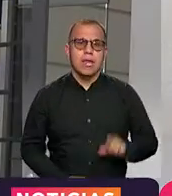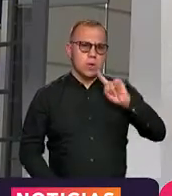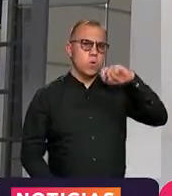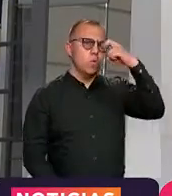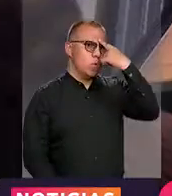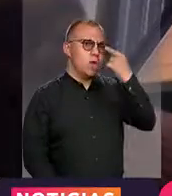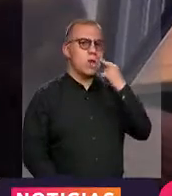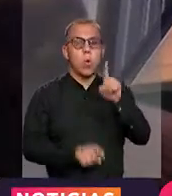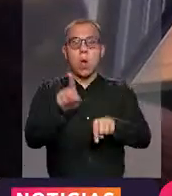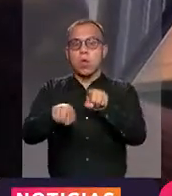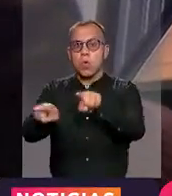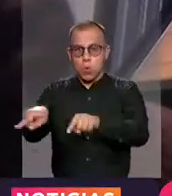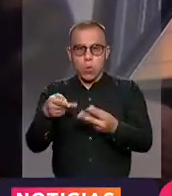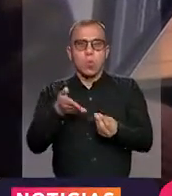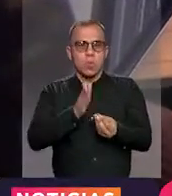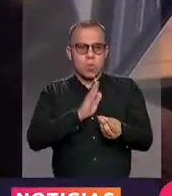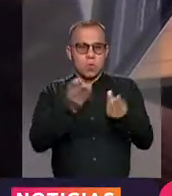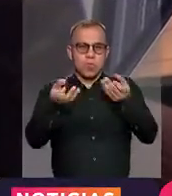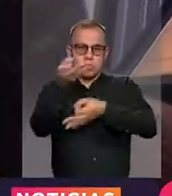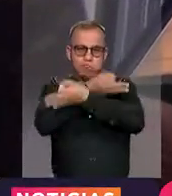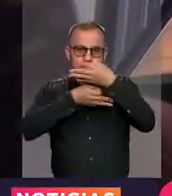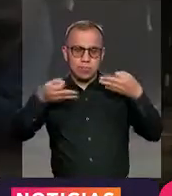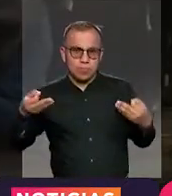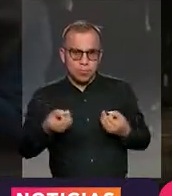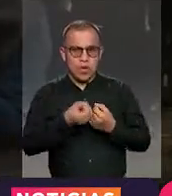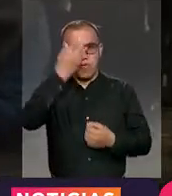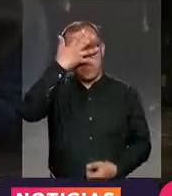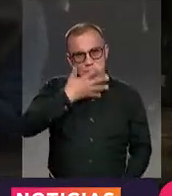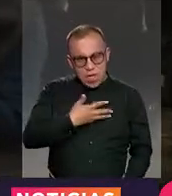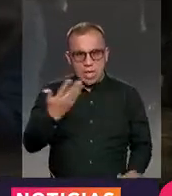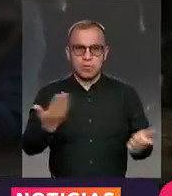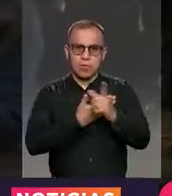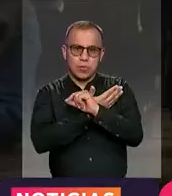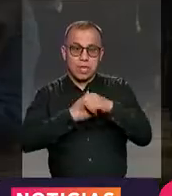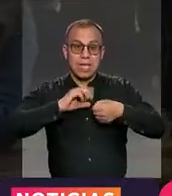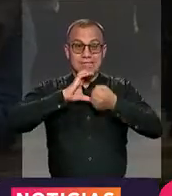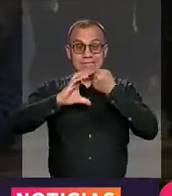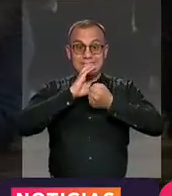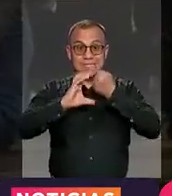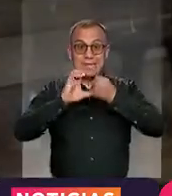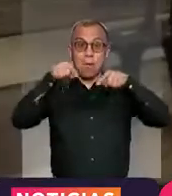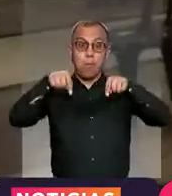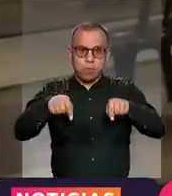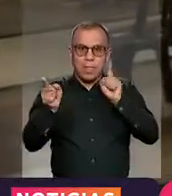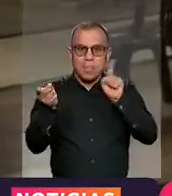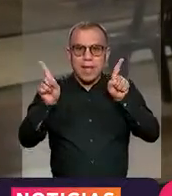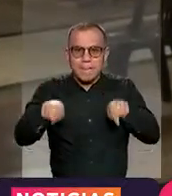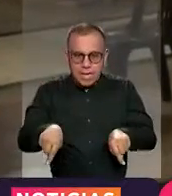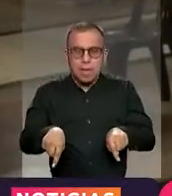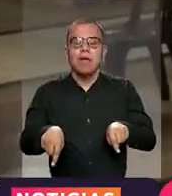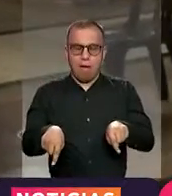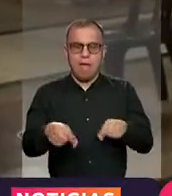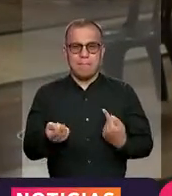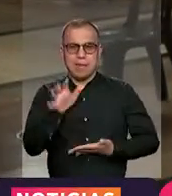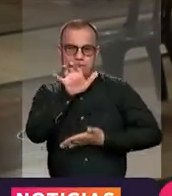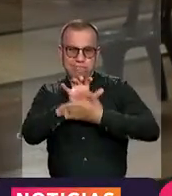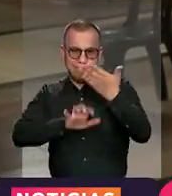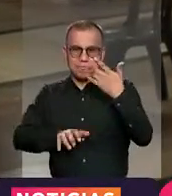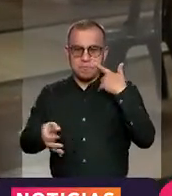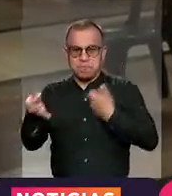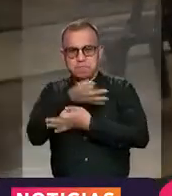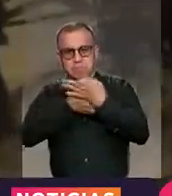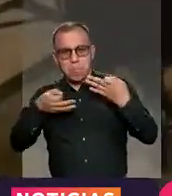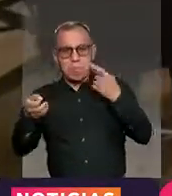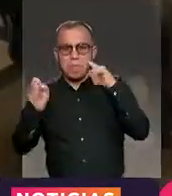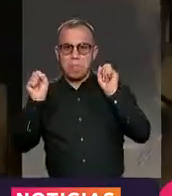que algunos cultos religiosos se transmiten por medio de redes sociales y Capital, sistema de comunicación pública. Esto con el fin de evitar aglomeraciones